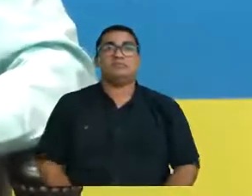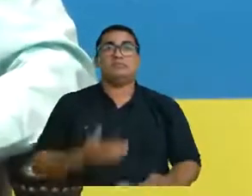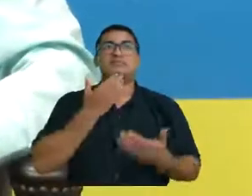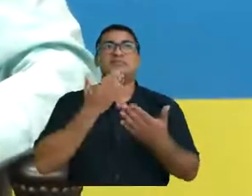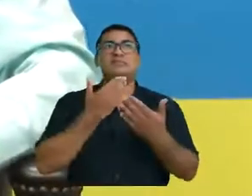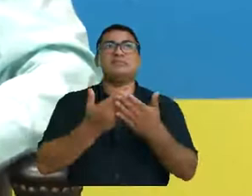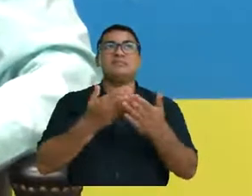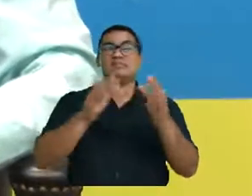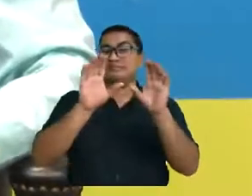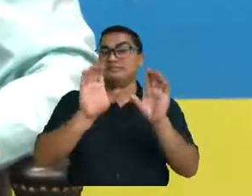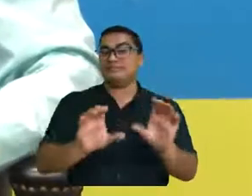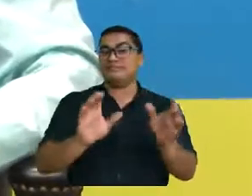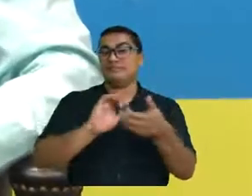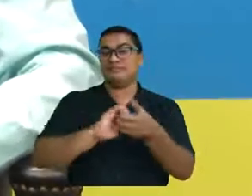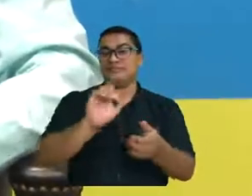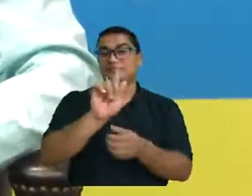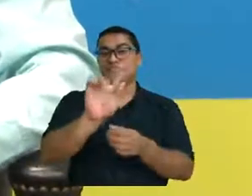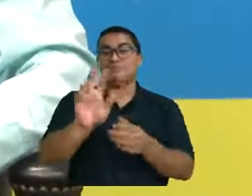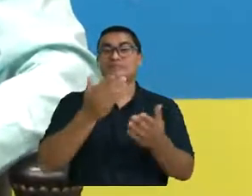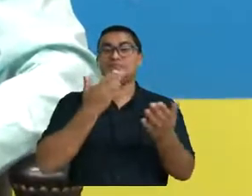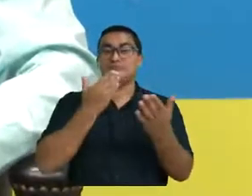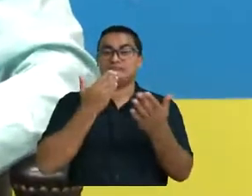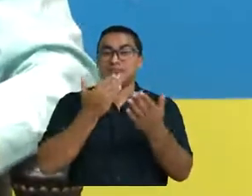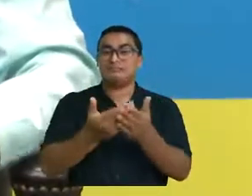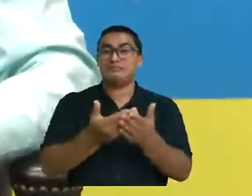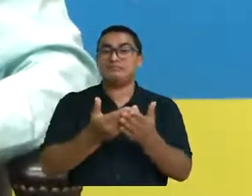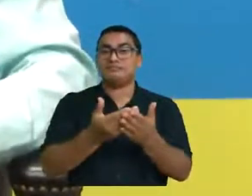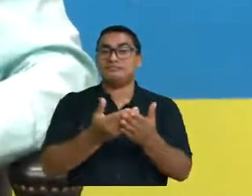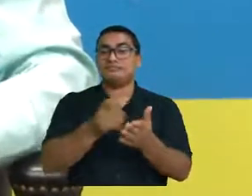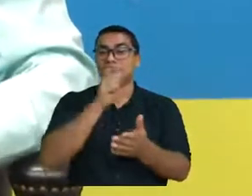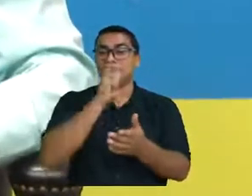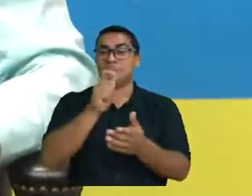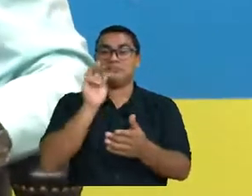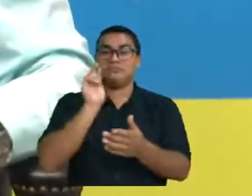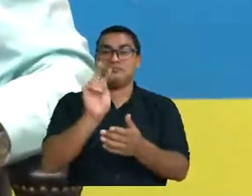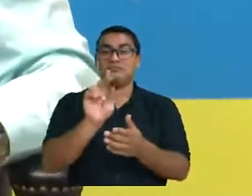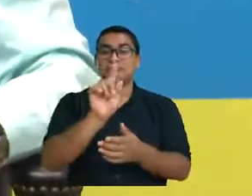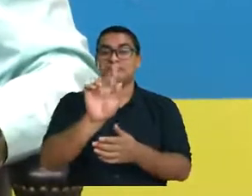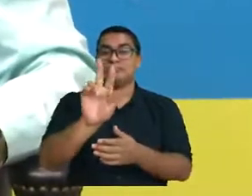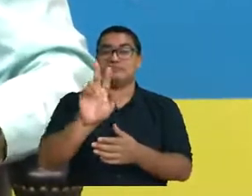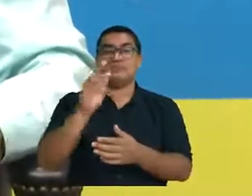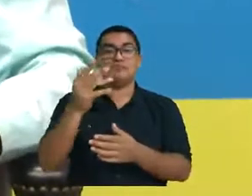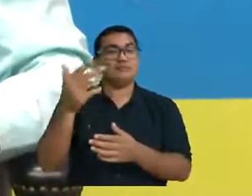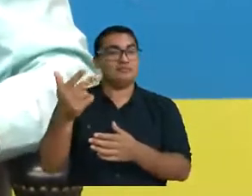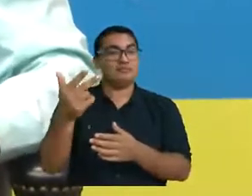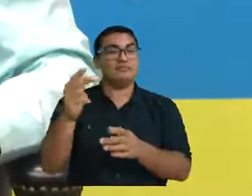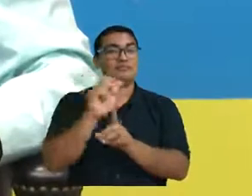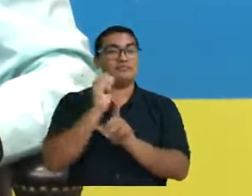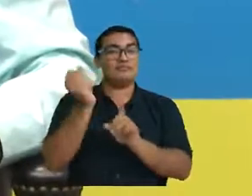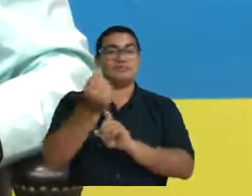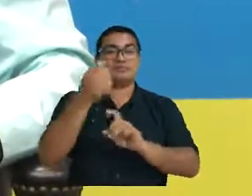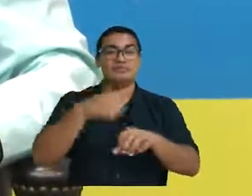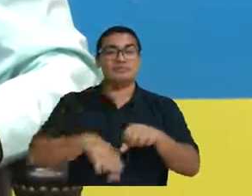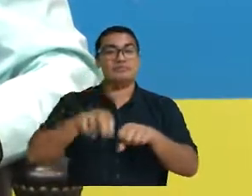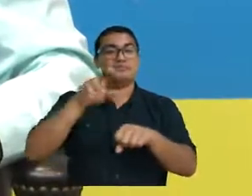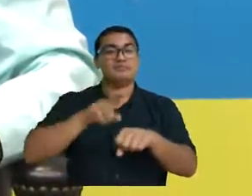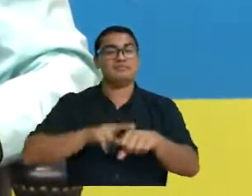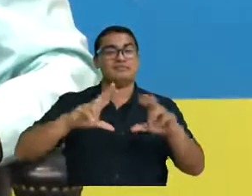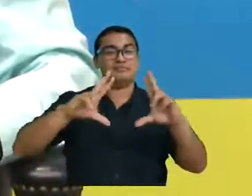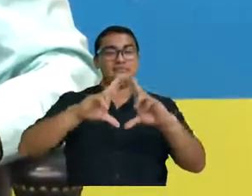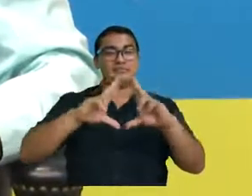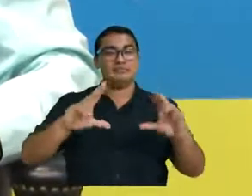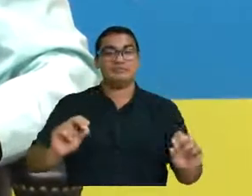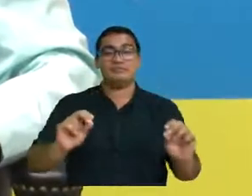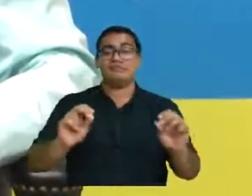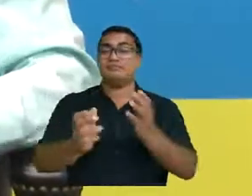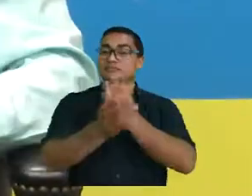Buenas tardes, amigos televidentes. Muchas gracias por su fiel sintonía al canal 98, el canal parlamentario, el canal de la Asamblea